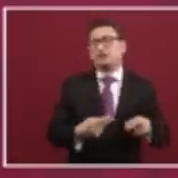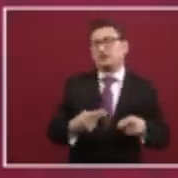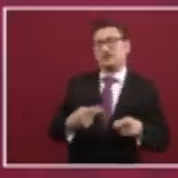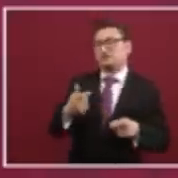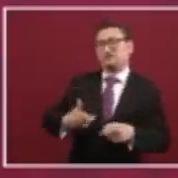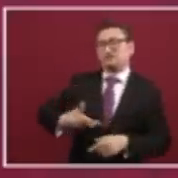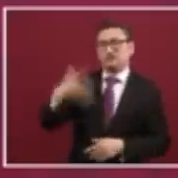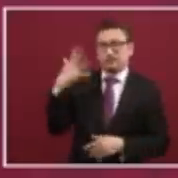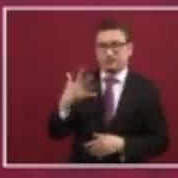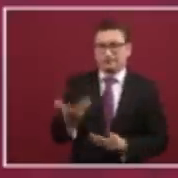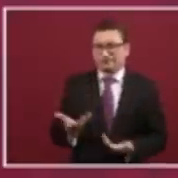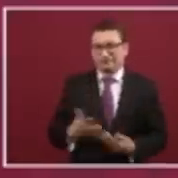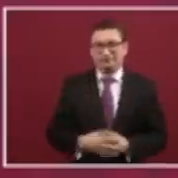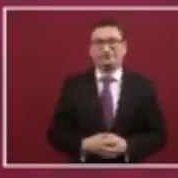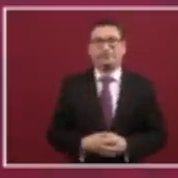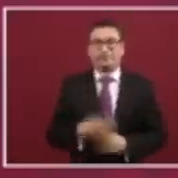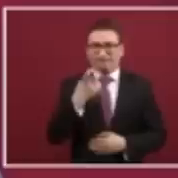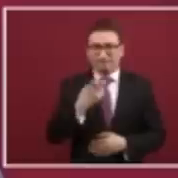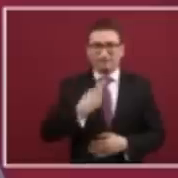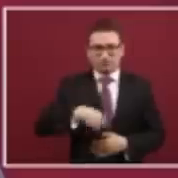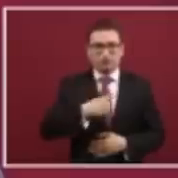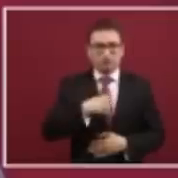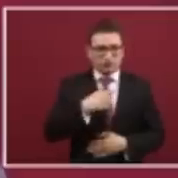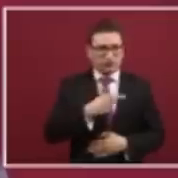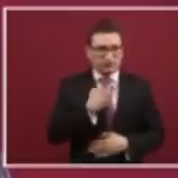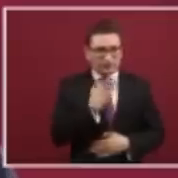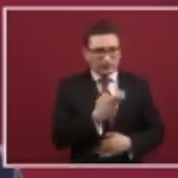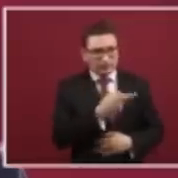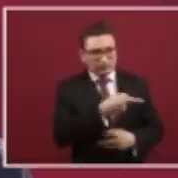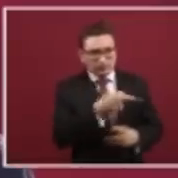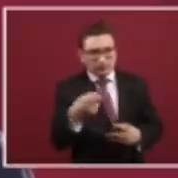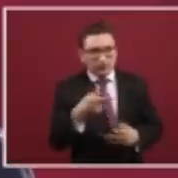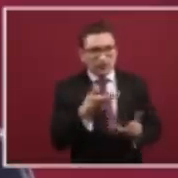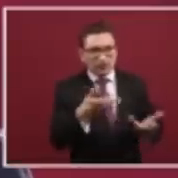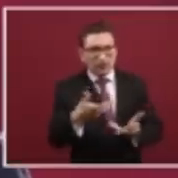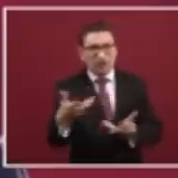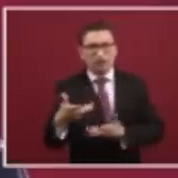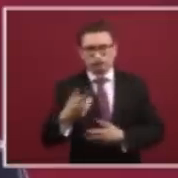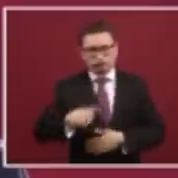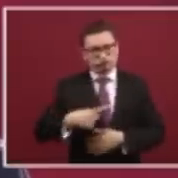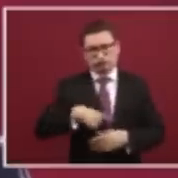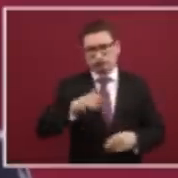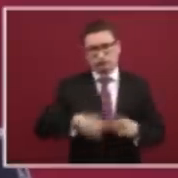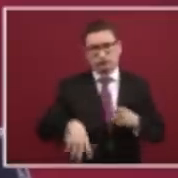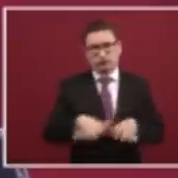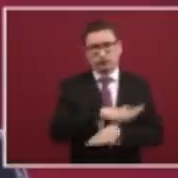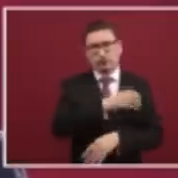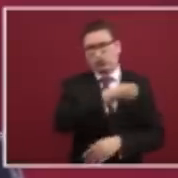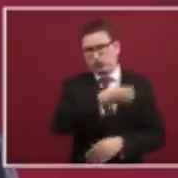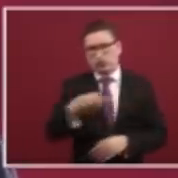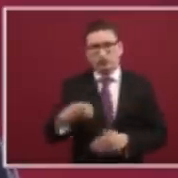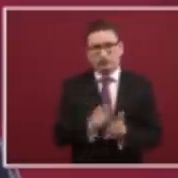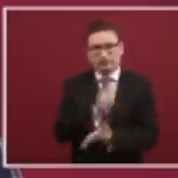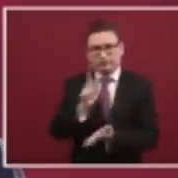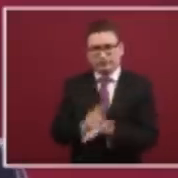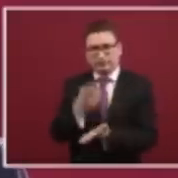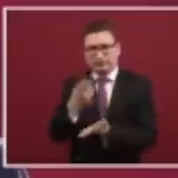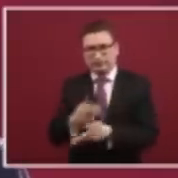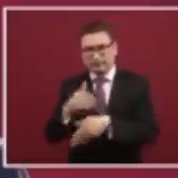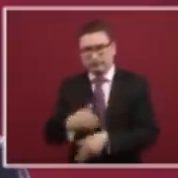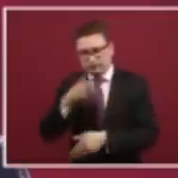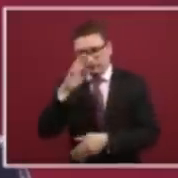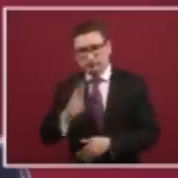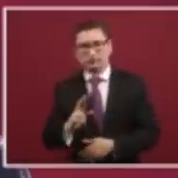desfavorable. Lo que estamos buscando es reordenar con estricto apego a la ley la dinámica del